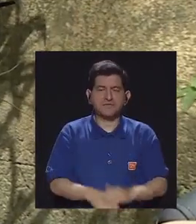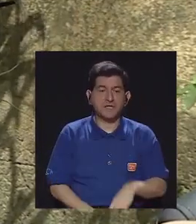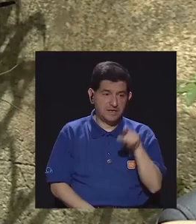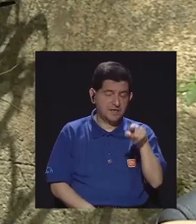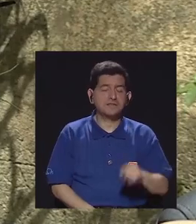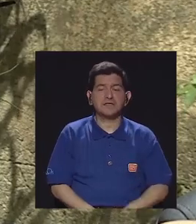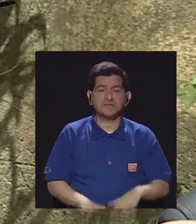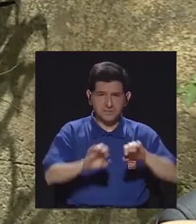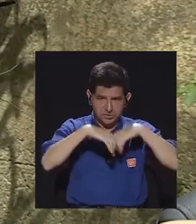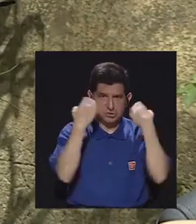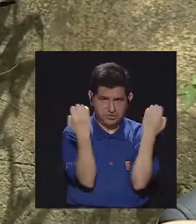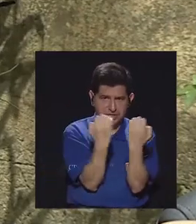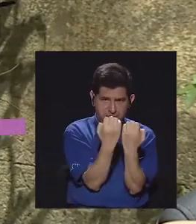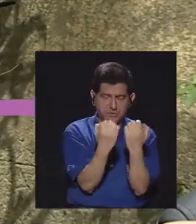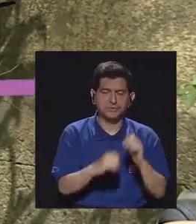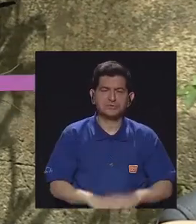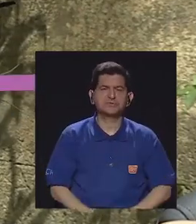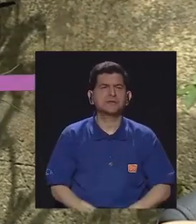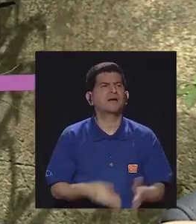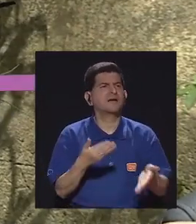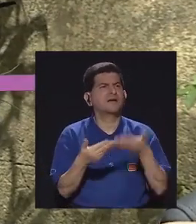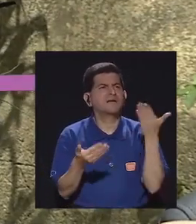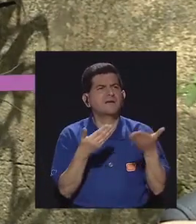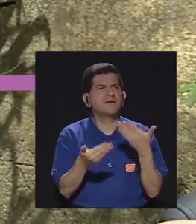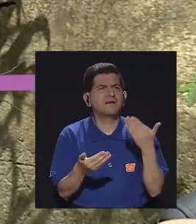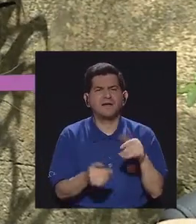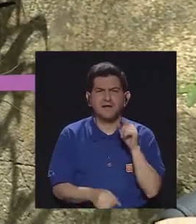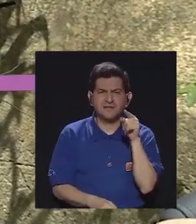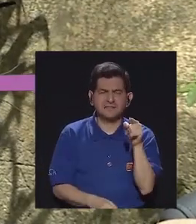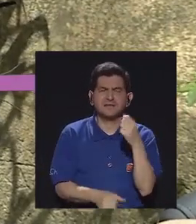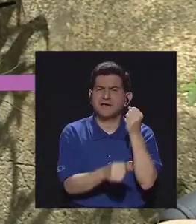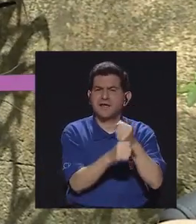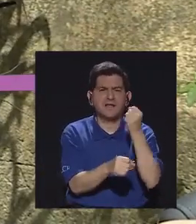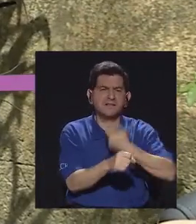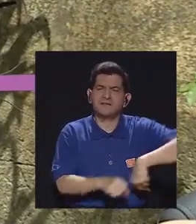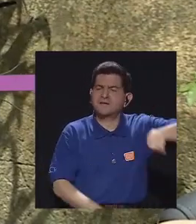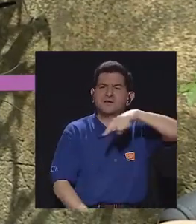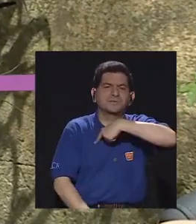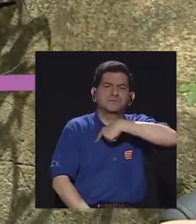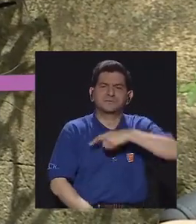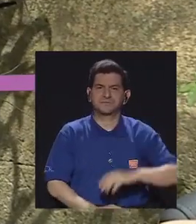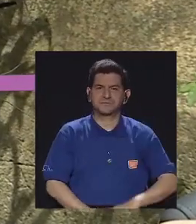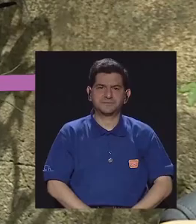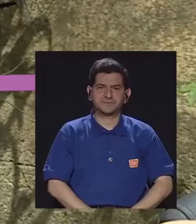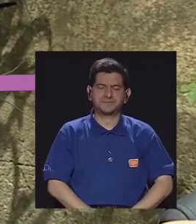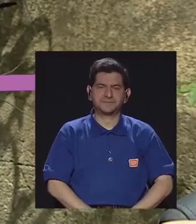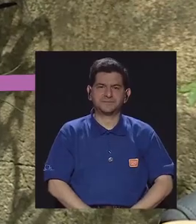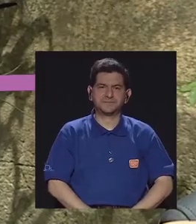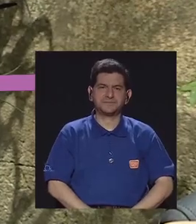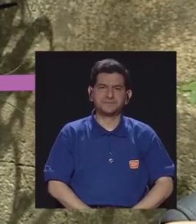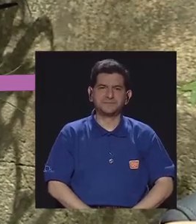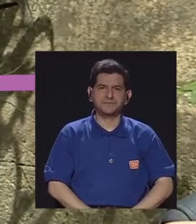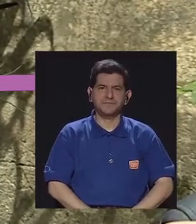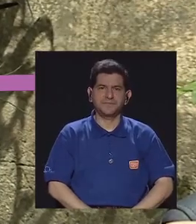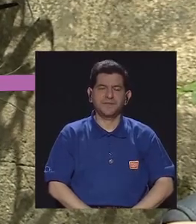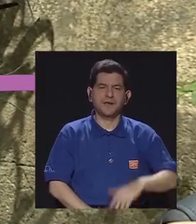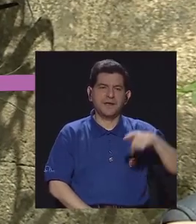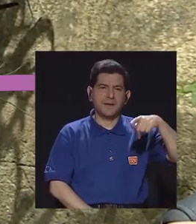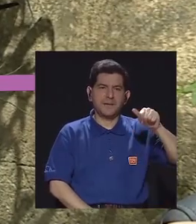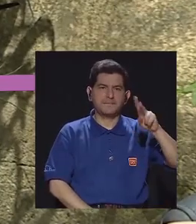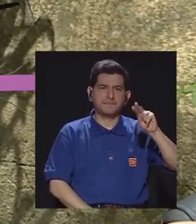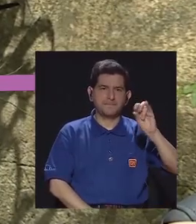de los EVAIS. Y prácticamente eso es como el trabajo que tenemos, ¿verdad? Lo que es el